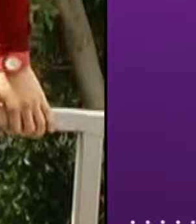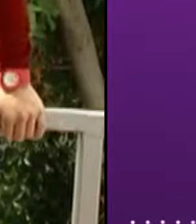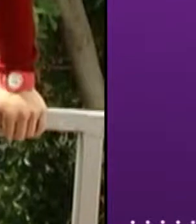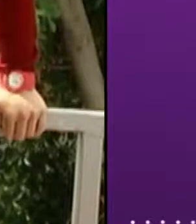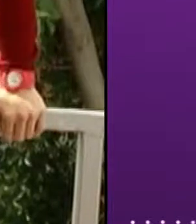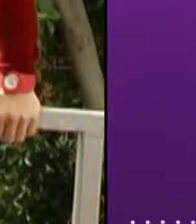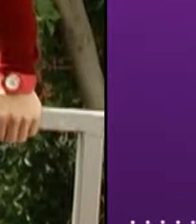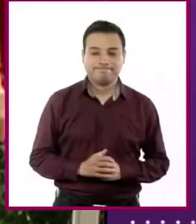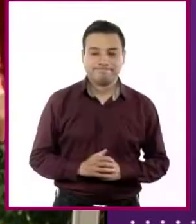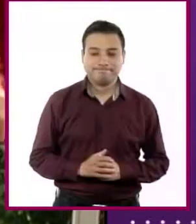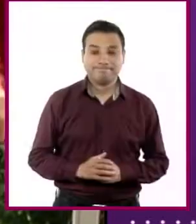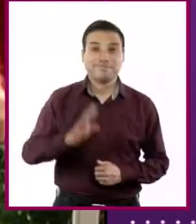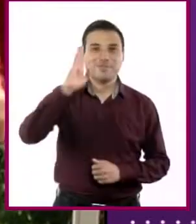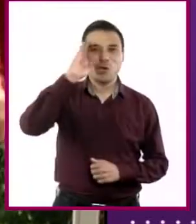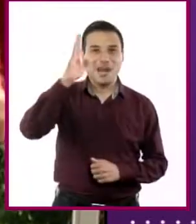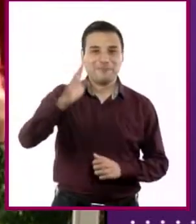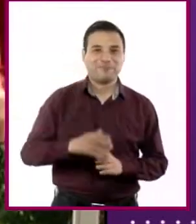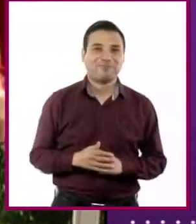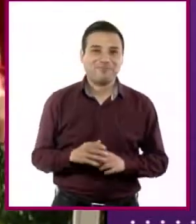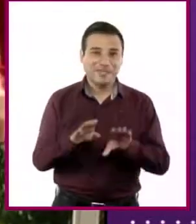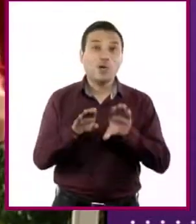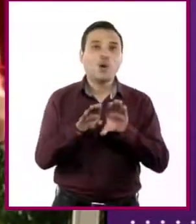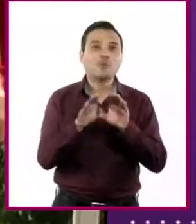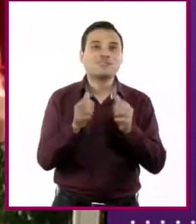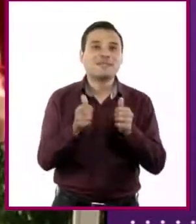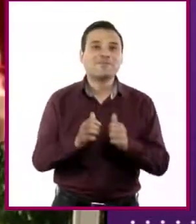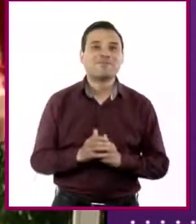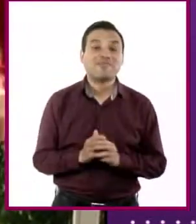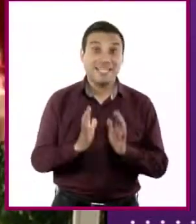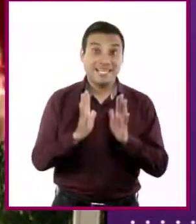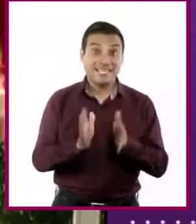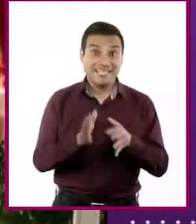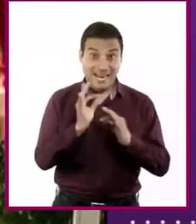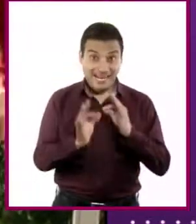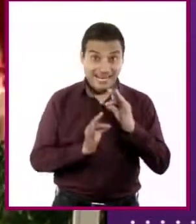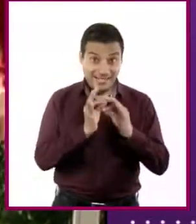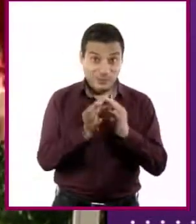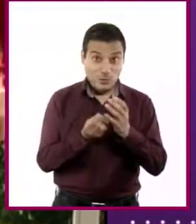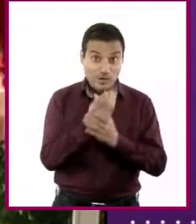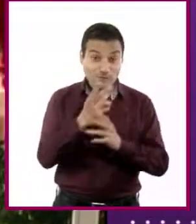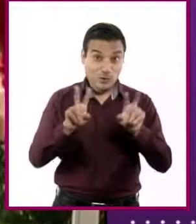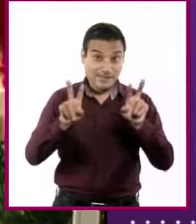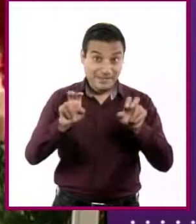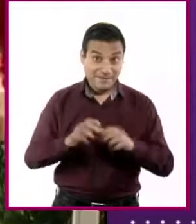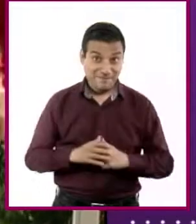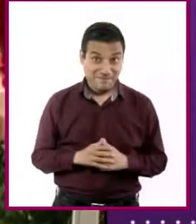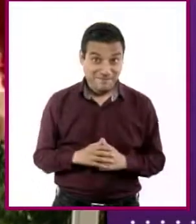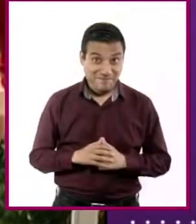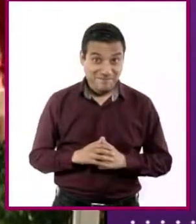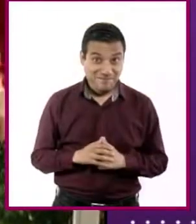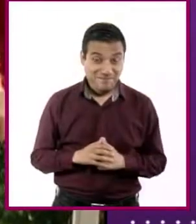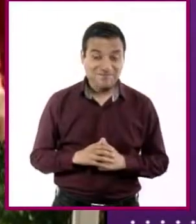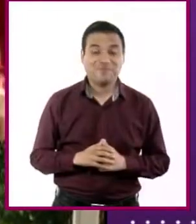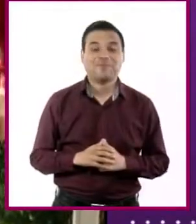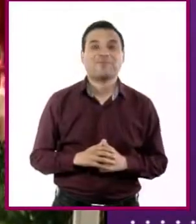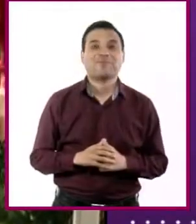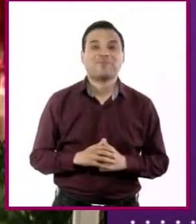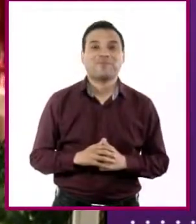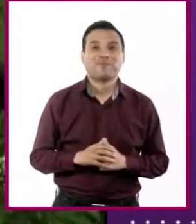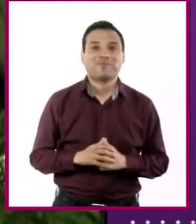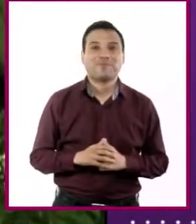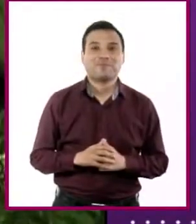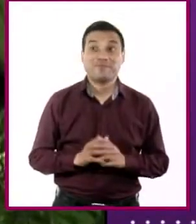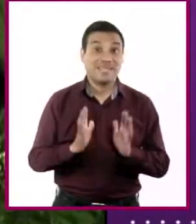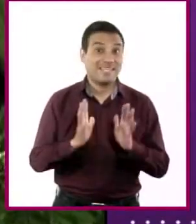Hola de nuevo, chicos. ¿Cómo están? ¿Listos para un episodio más con los detectives 1, 2, 3?